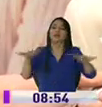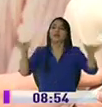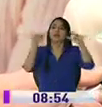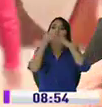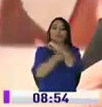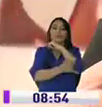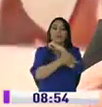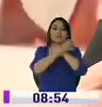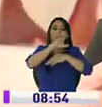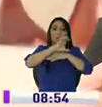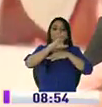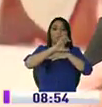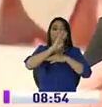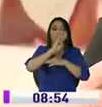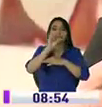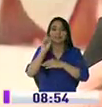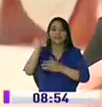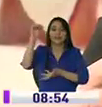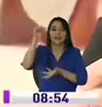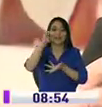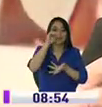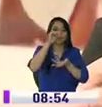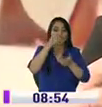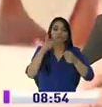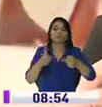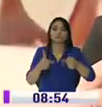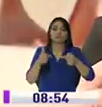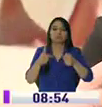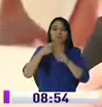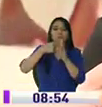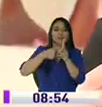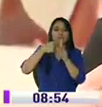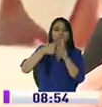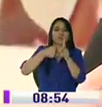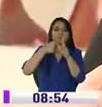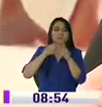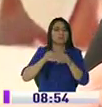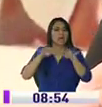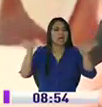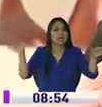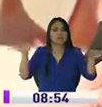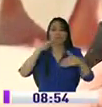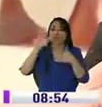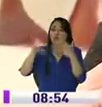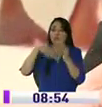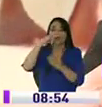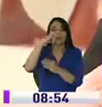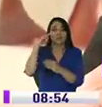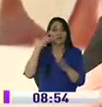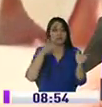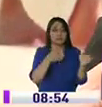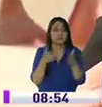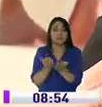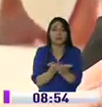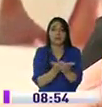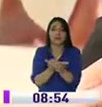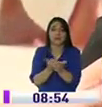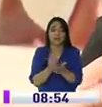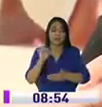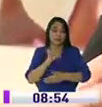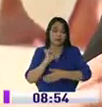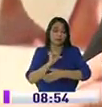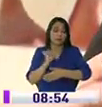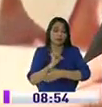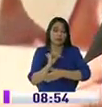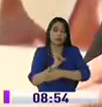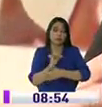país. 60 litros procesan actualmente por mes, y la idea es ampliar muchísimo para que todos los niños que están aquí reciban leche materna y no